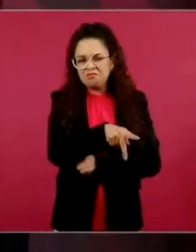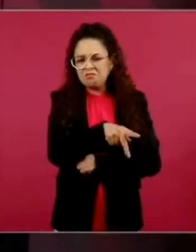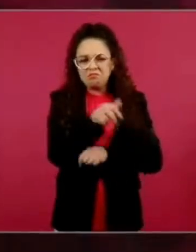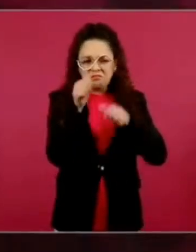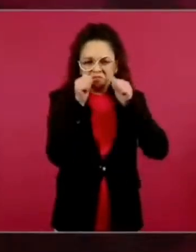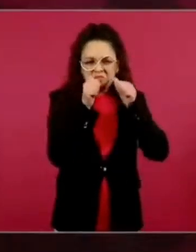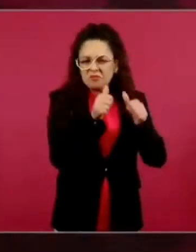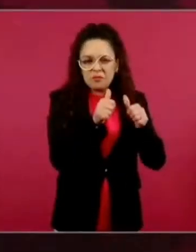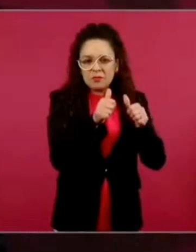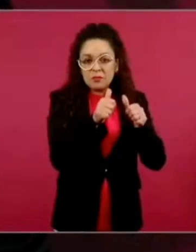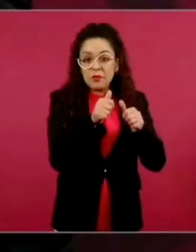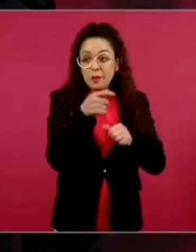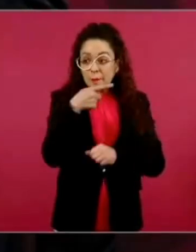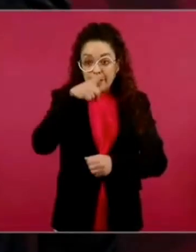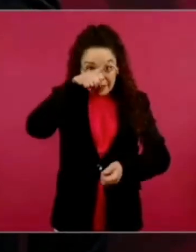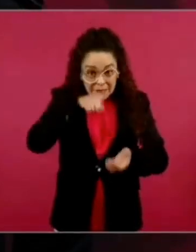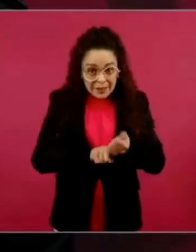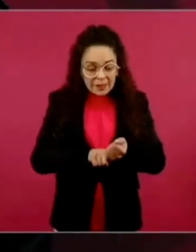sí sabía